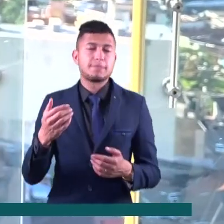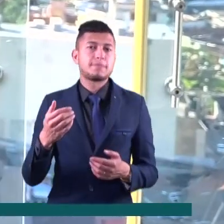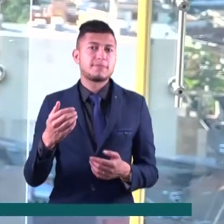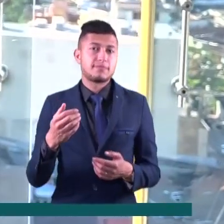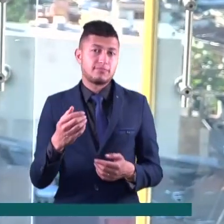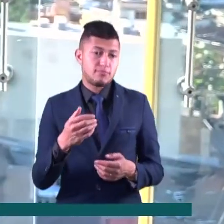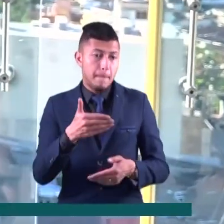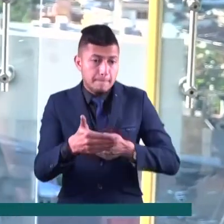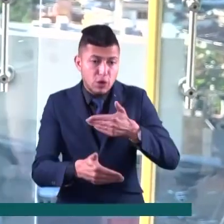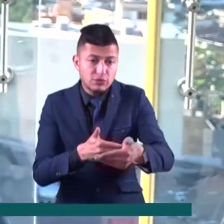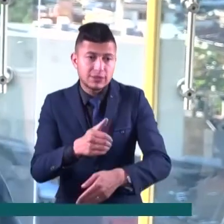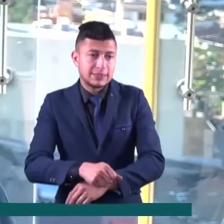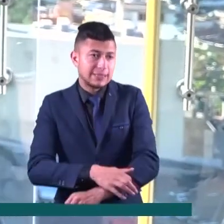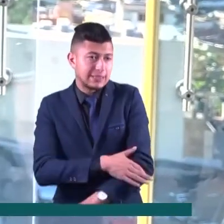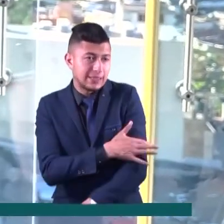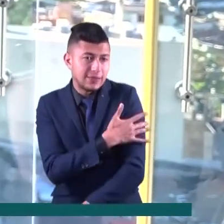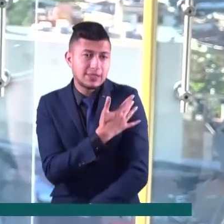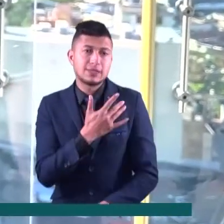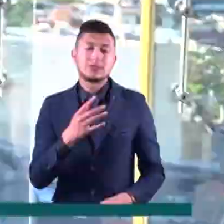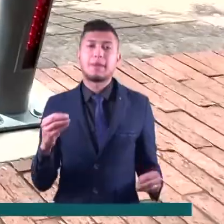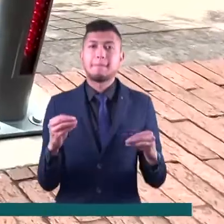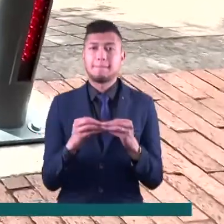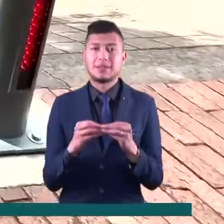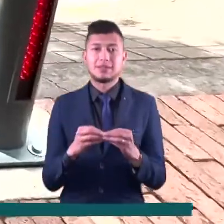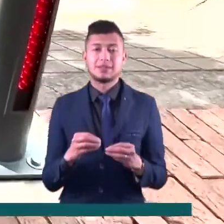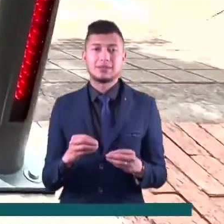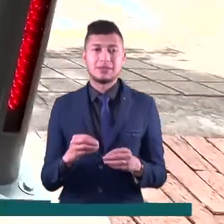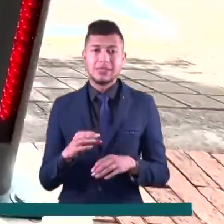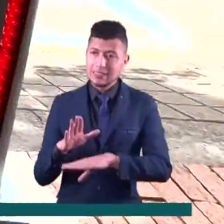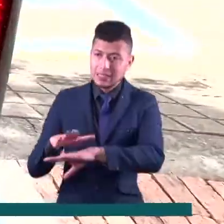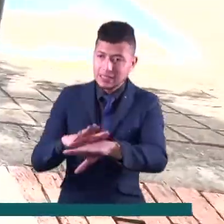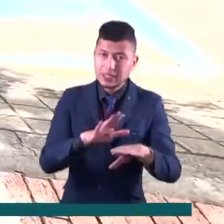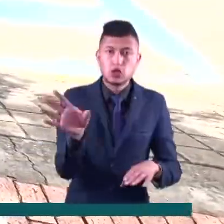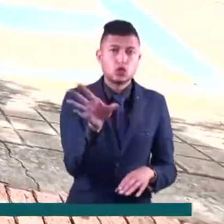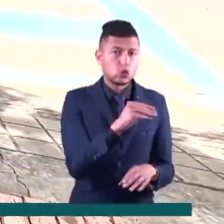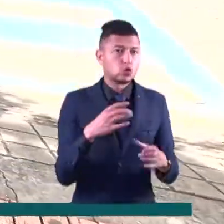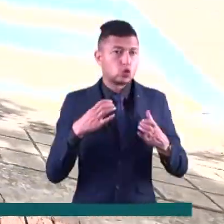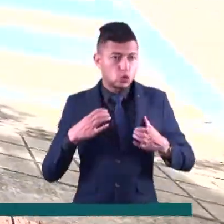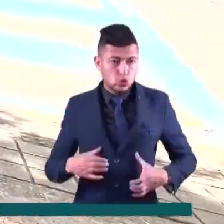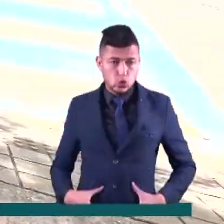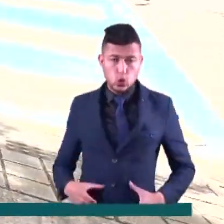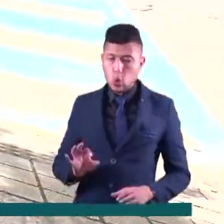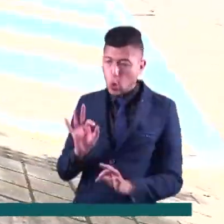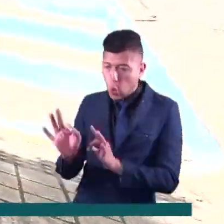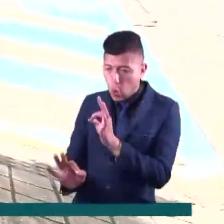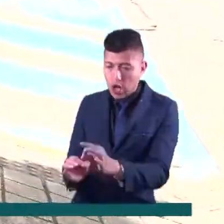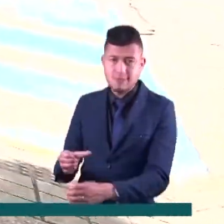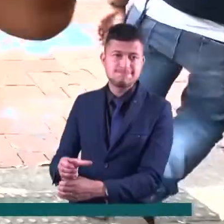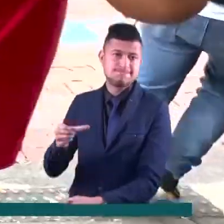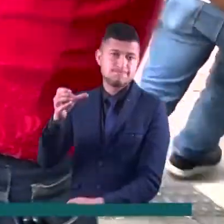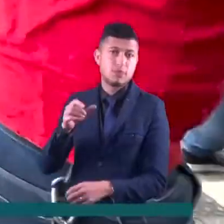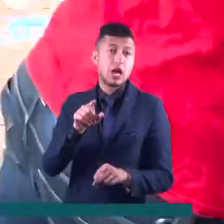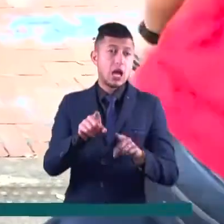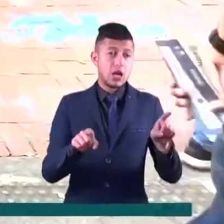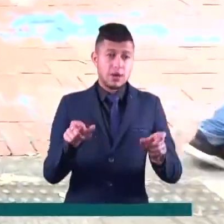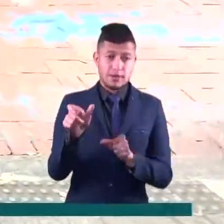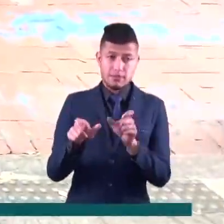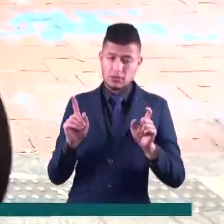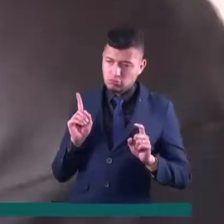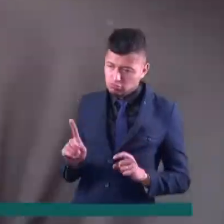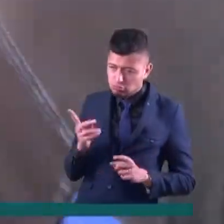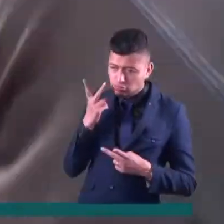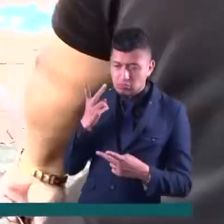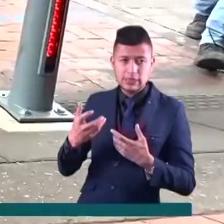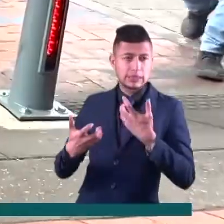generar, digamos que unos procesos de sensibilización, invitar a todos los ciudadanos a cuidar la infraestructura. Muchos peatones